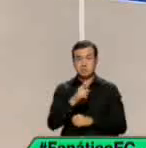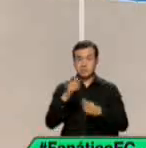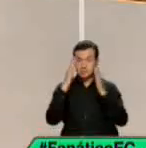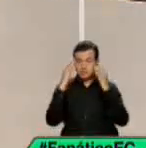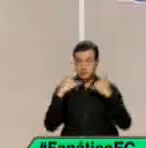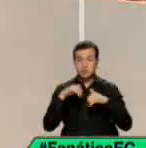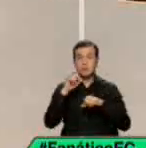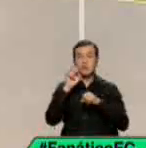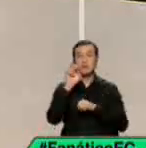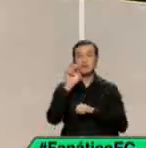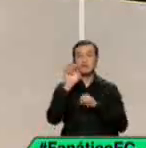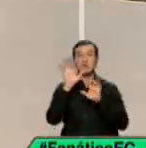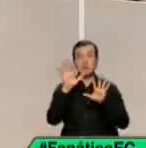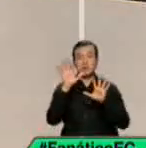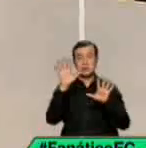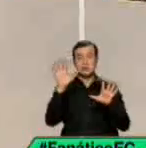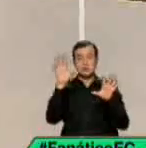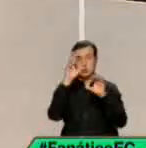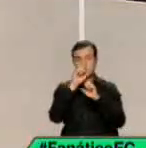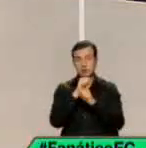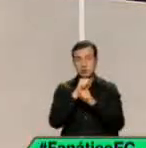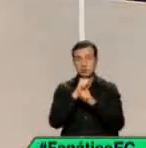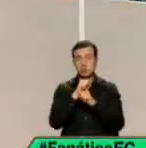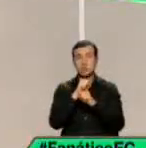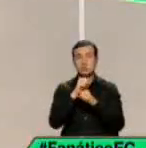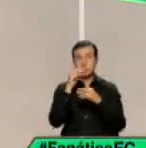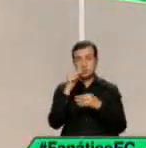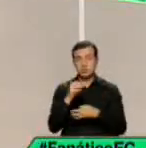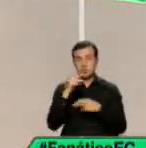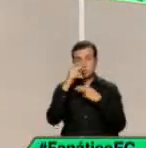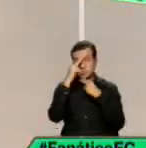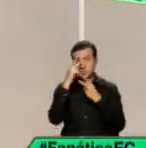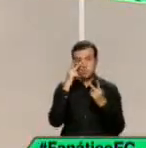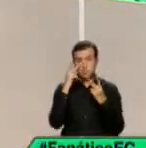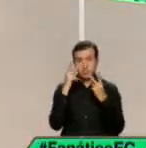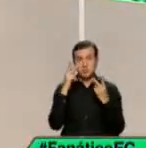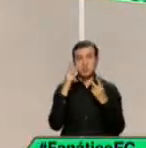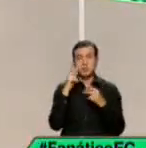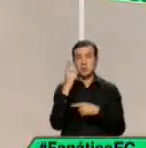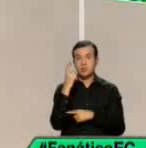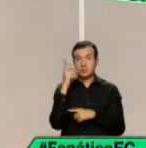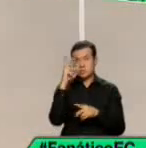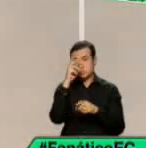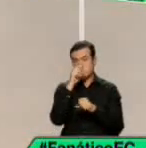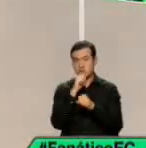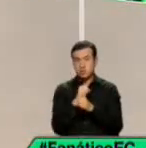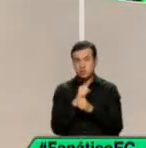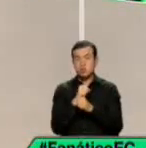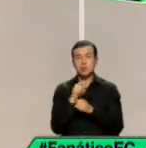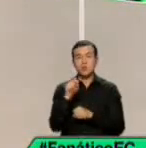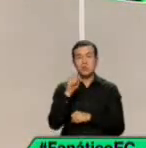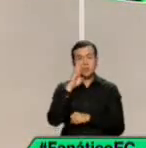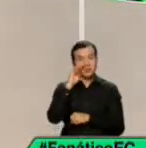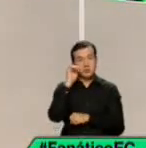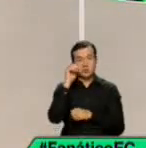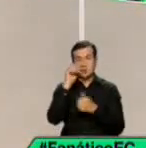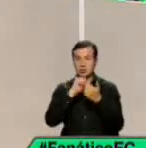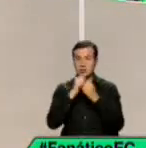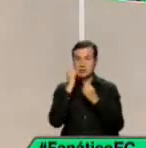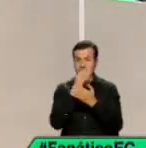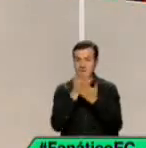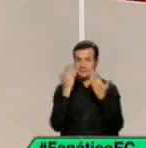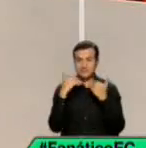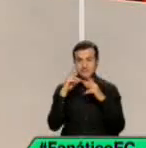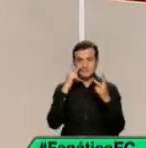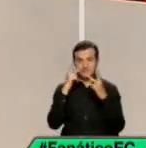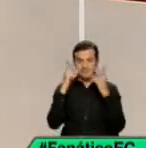partir de las 22 horas en la señal de Ecuador TV, 23 horas con 30 minutos en la señal de Gamavisión, con ampliación de los deportes. De momento, nosotros